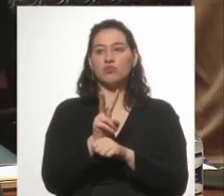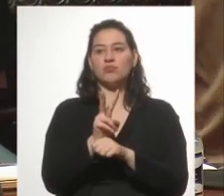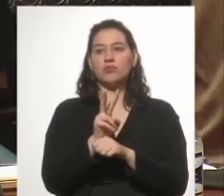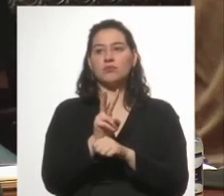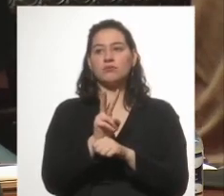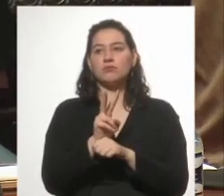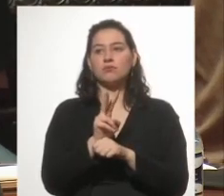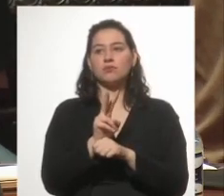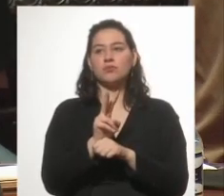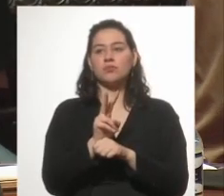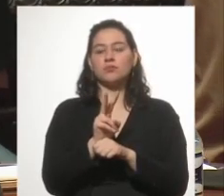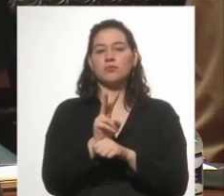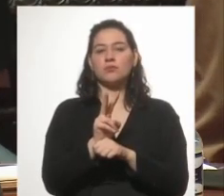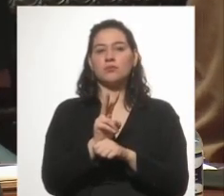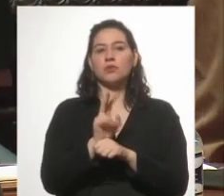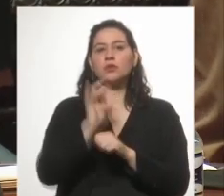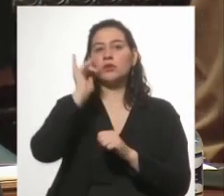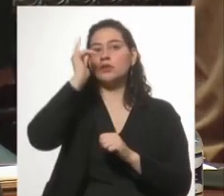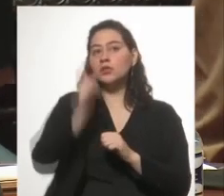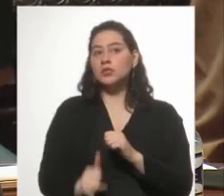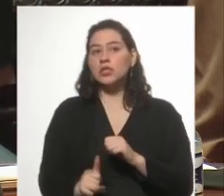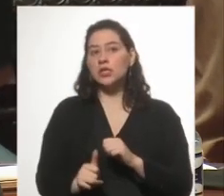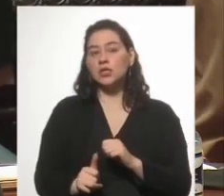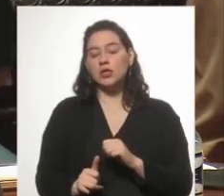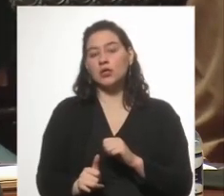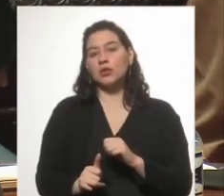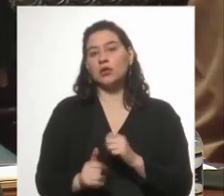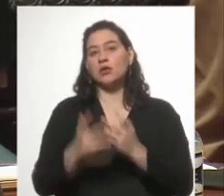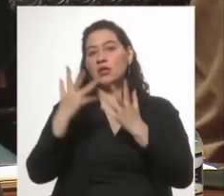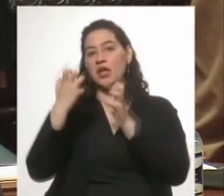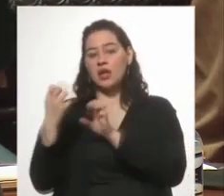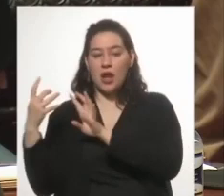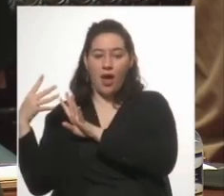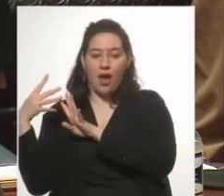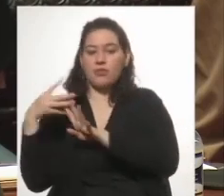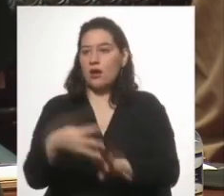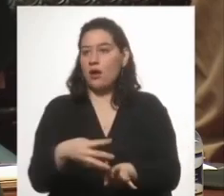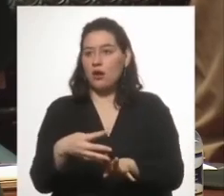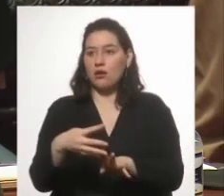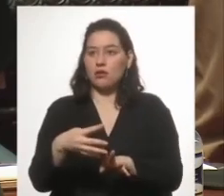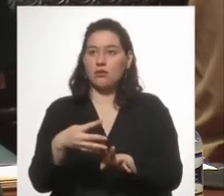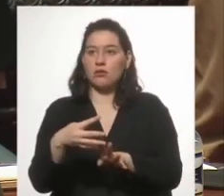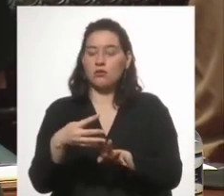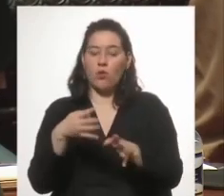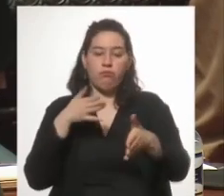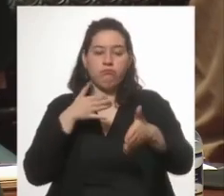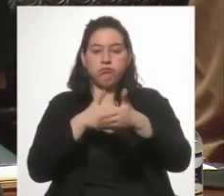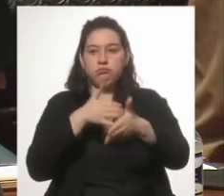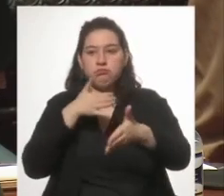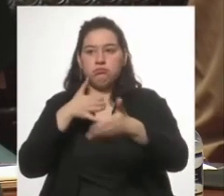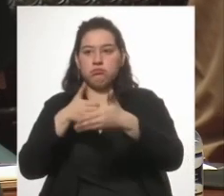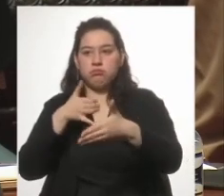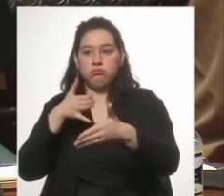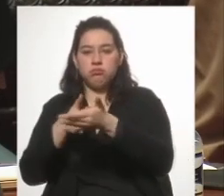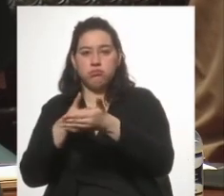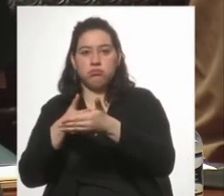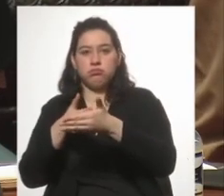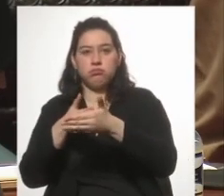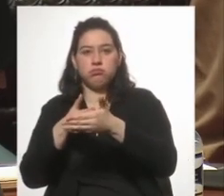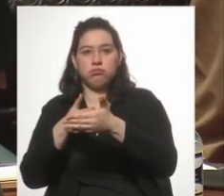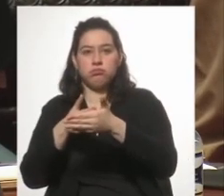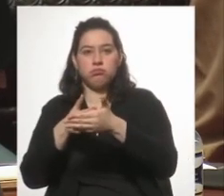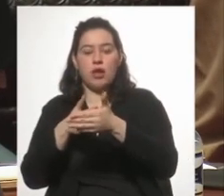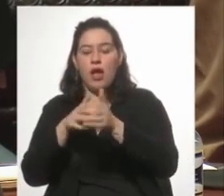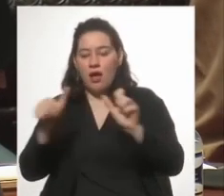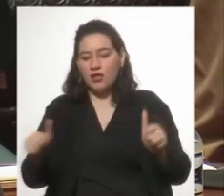contra justamente atropellos que se pueden producir armando